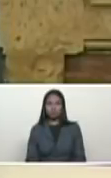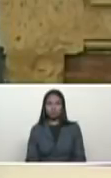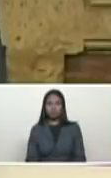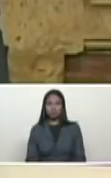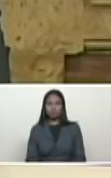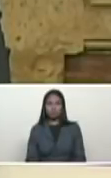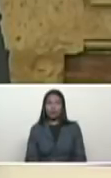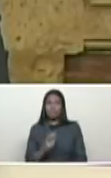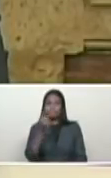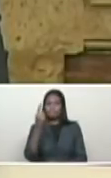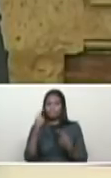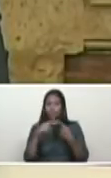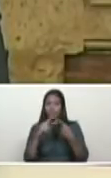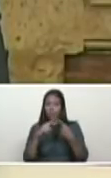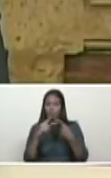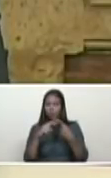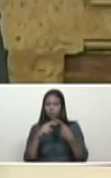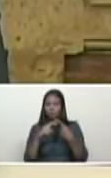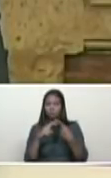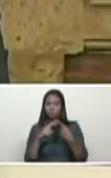en primer lugar